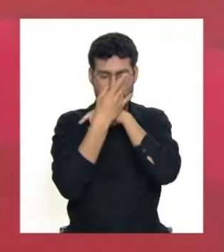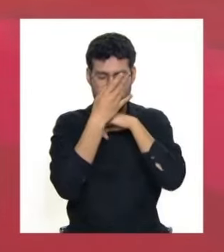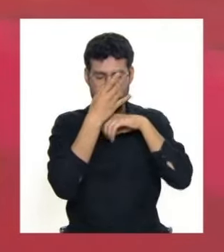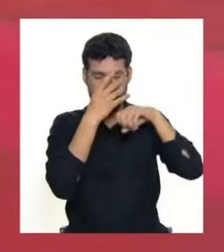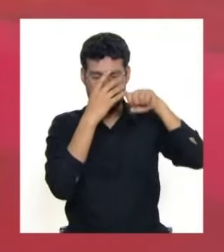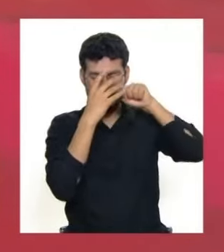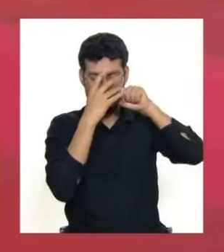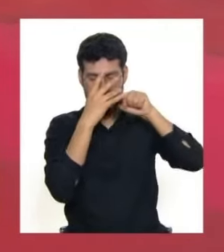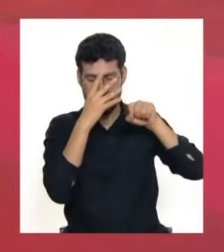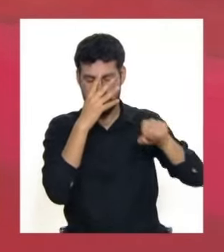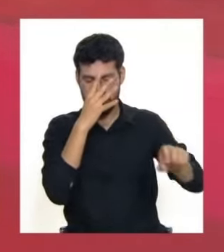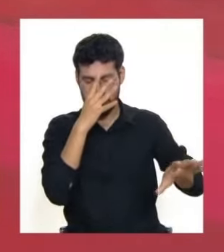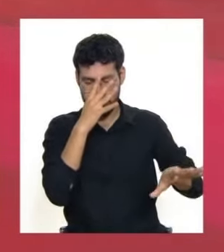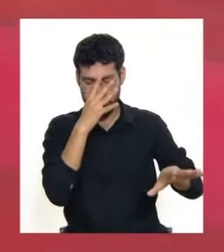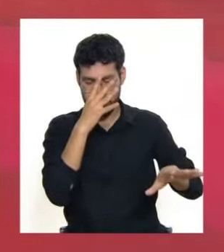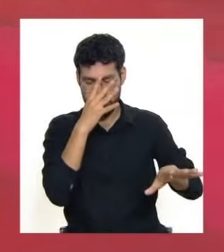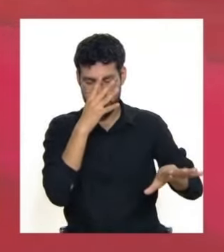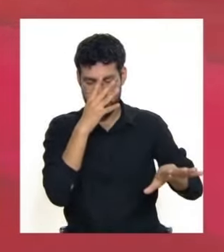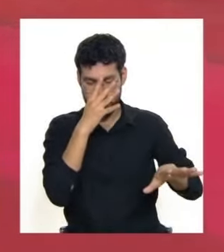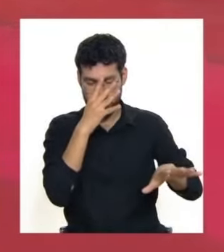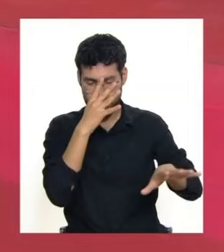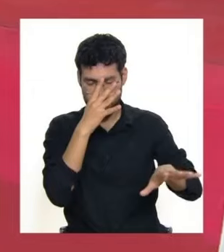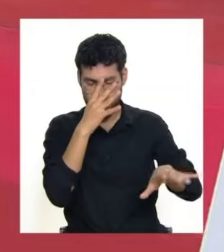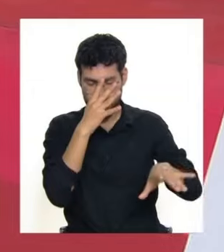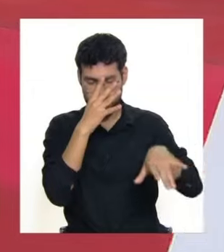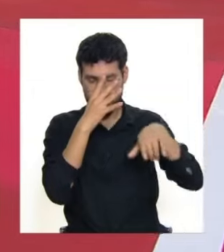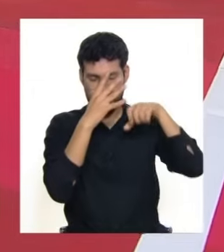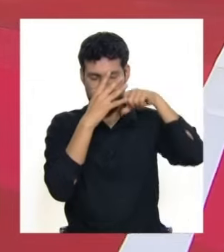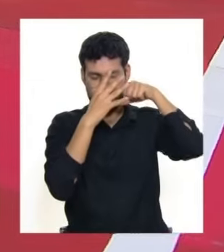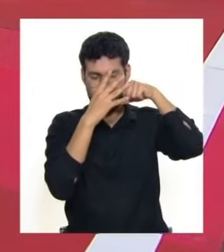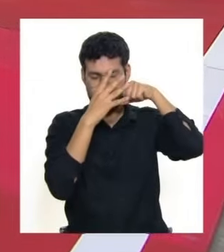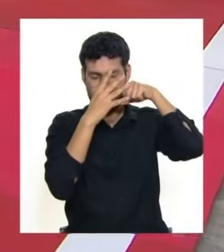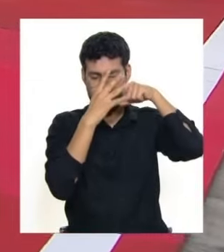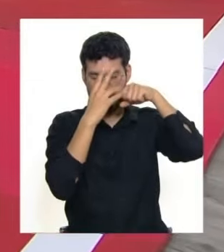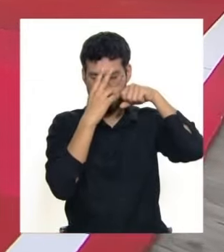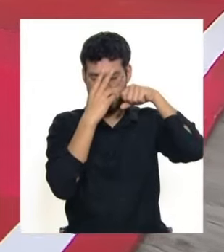exhalo izquierda. Inhalo izquierda,